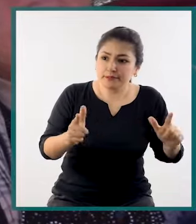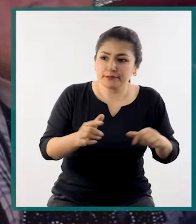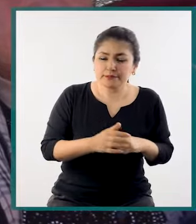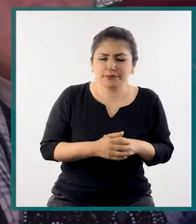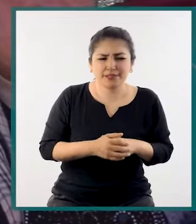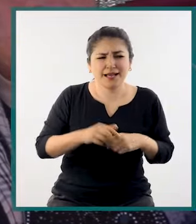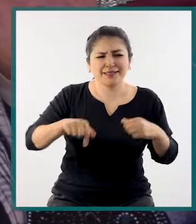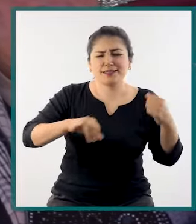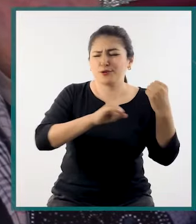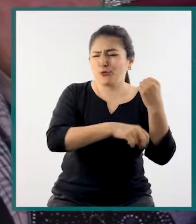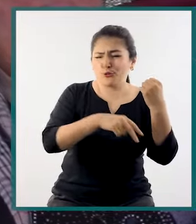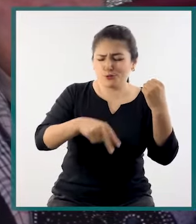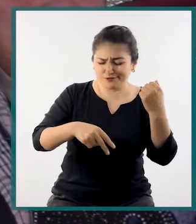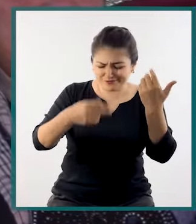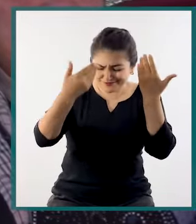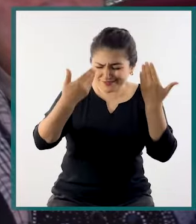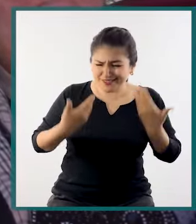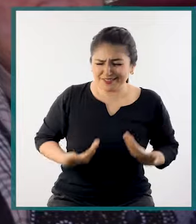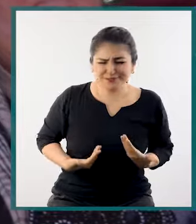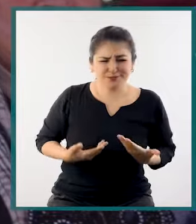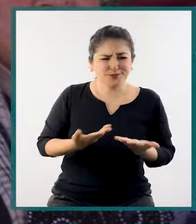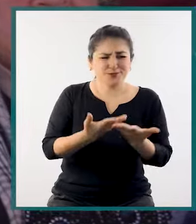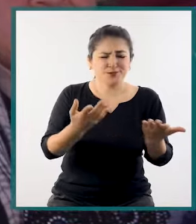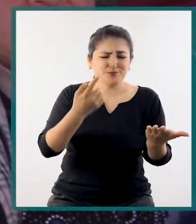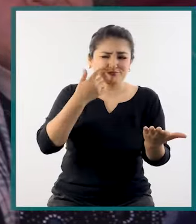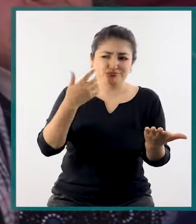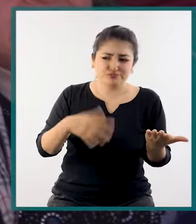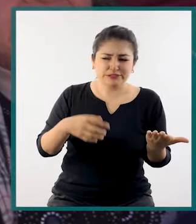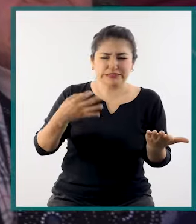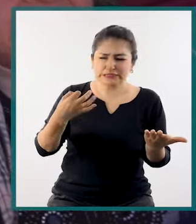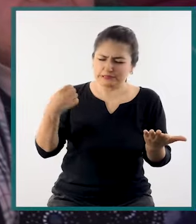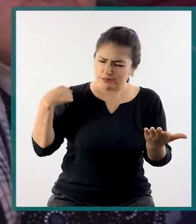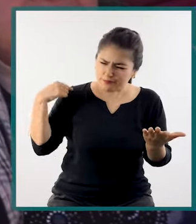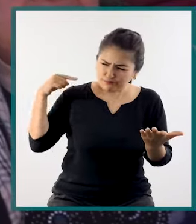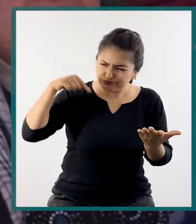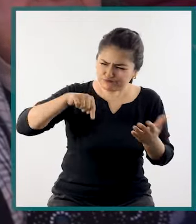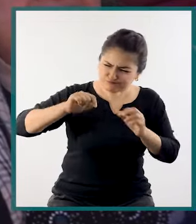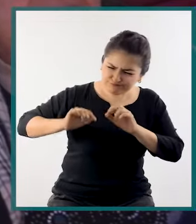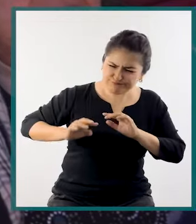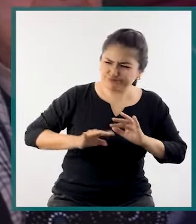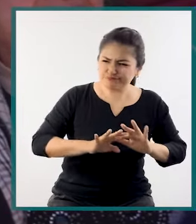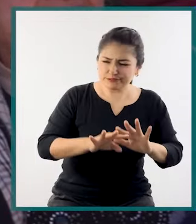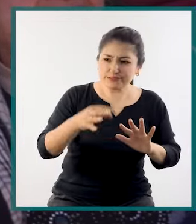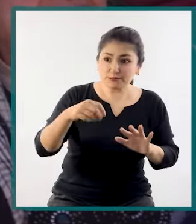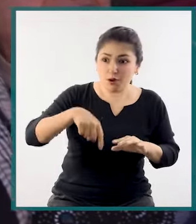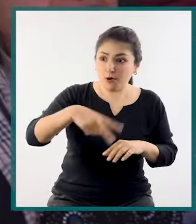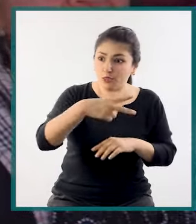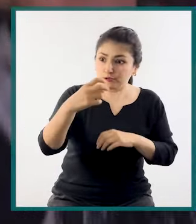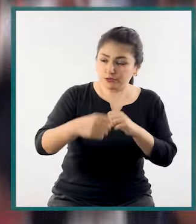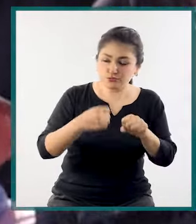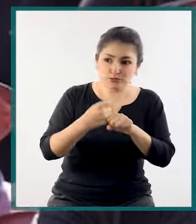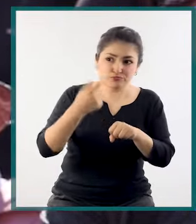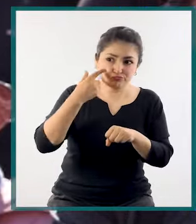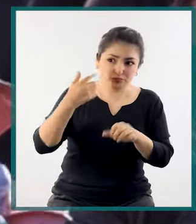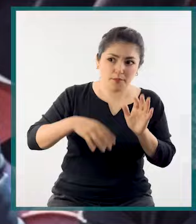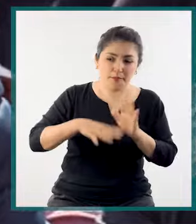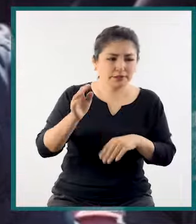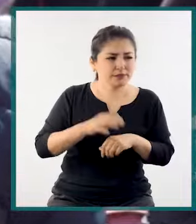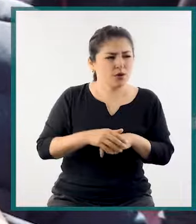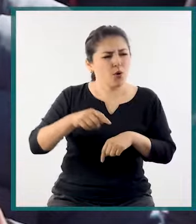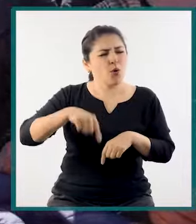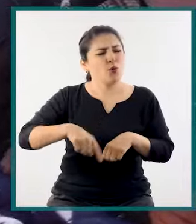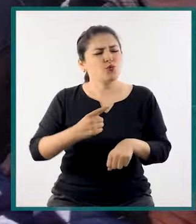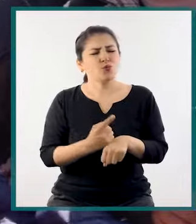juninos es trascendental, por eso siempre venimos en estas fiestas. y más aún del Bicentenario. Hoy es una